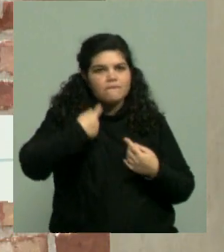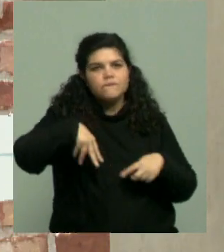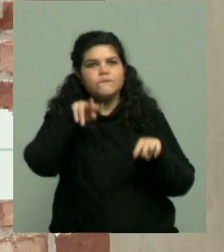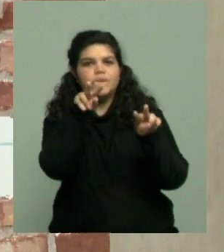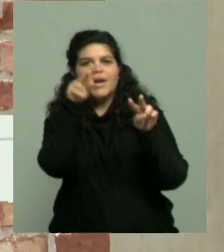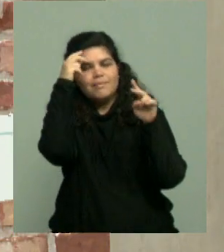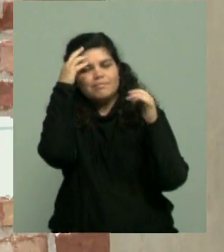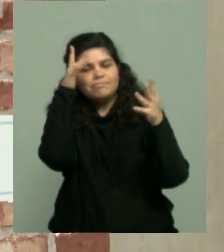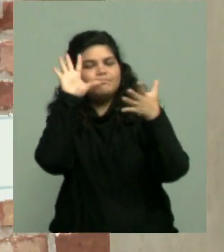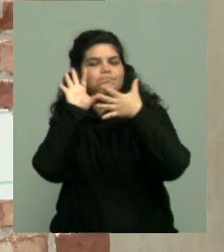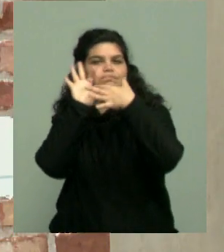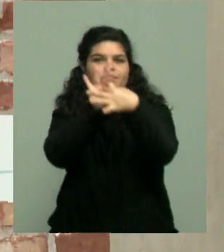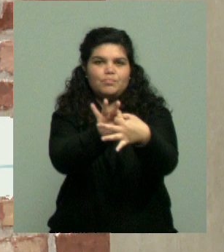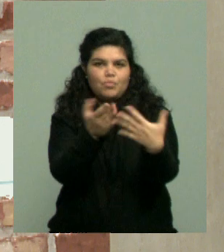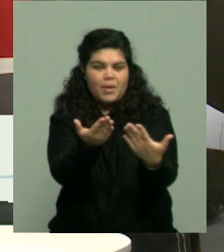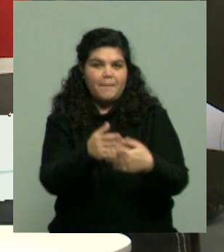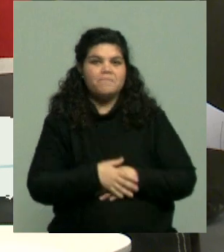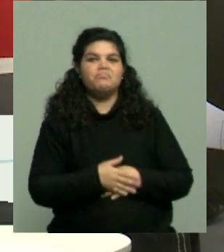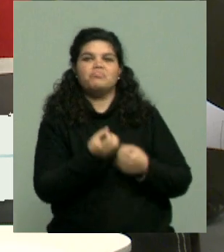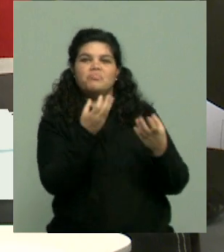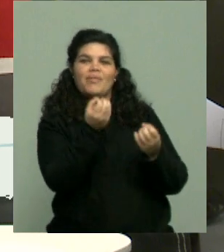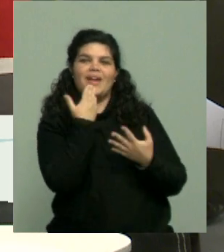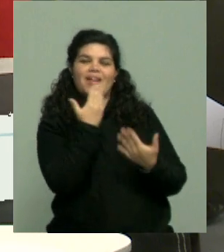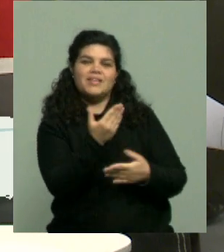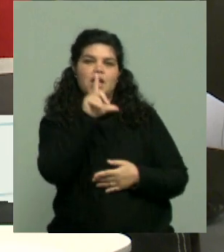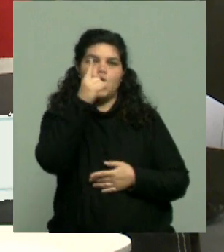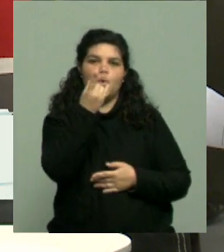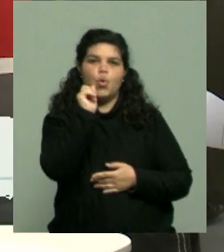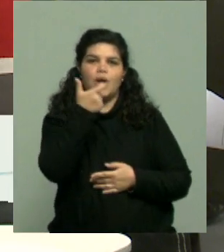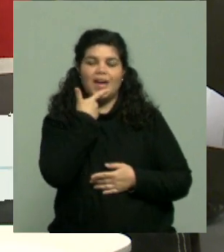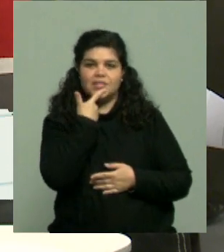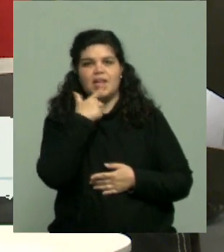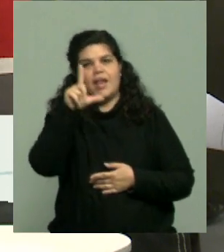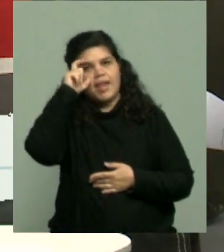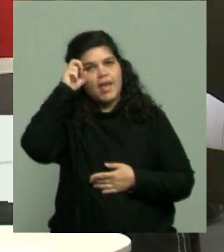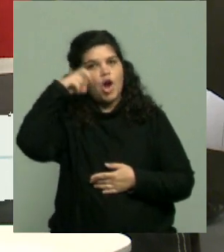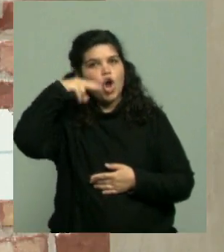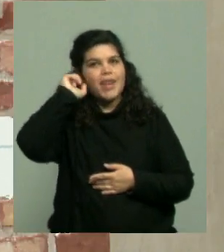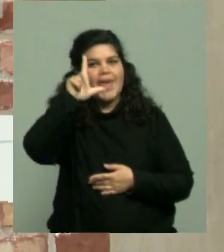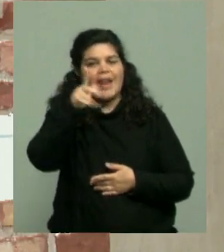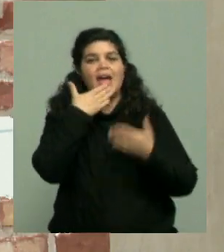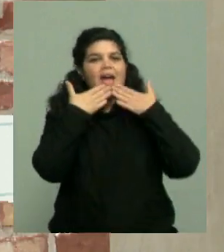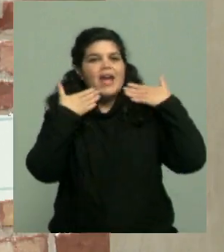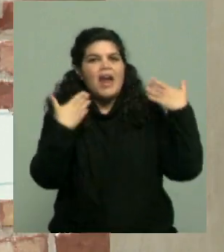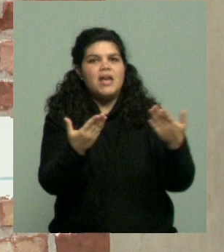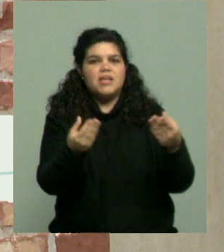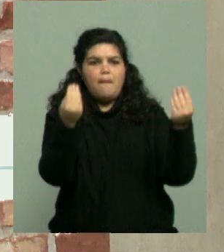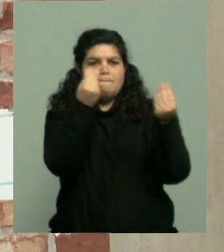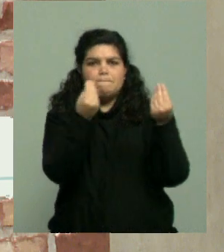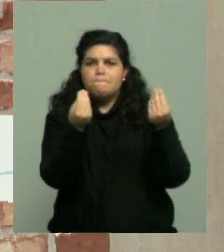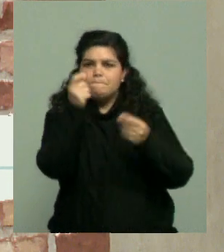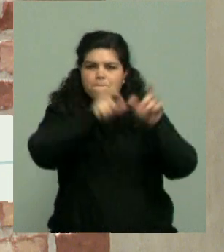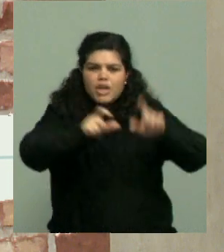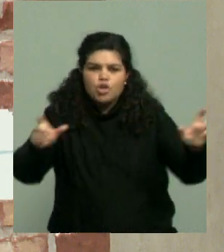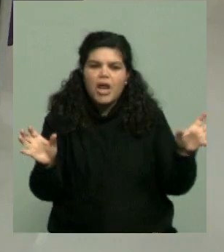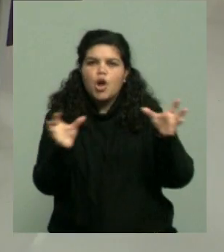entonces, le agradecemos a Lucas Musetta y también a Leonel Castro que hayan venido, bueno, en representación de todo el equipo, que es un montón de gente, pero